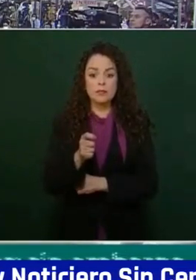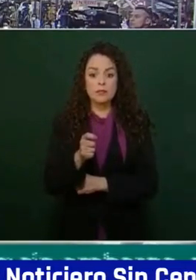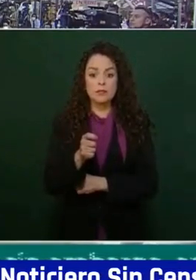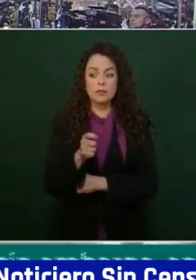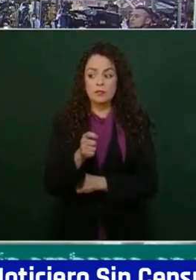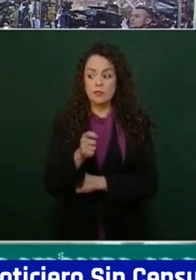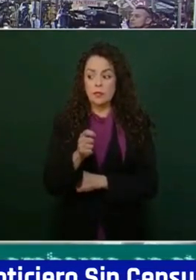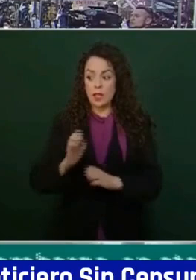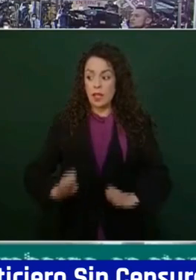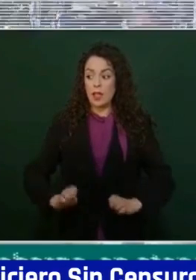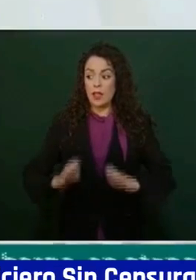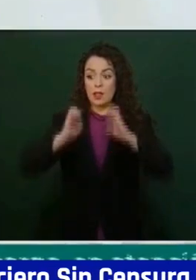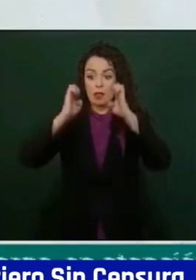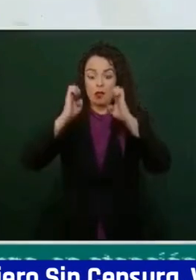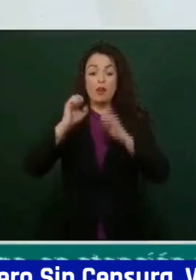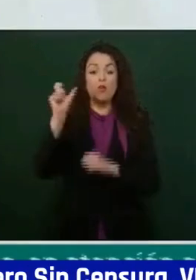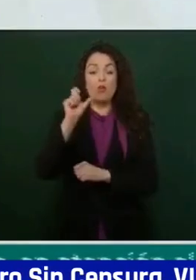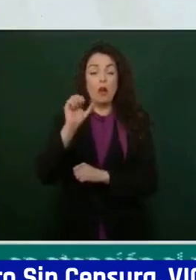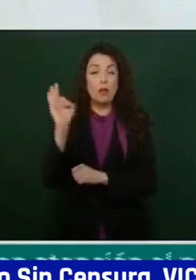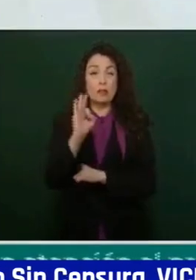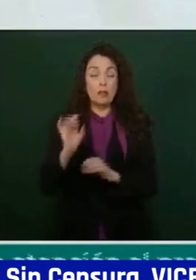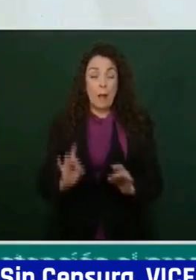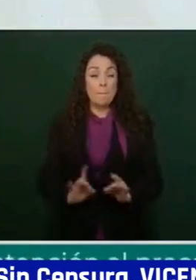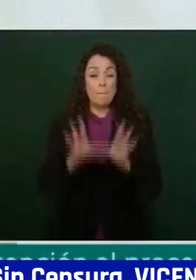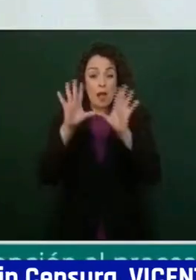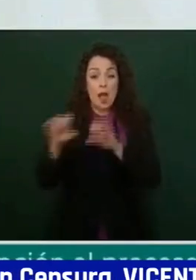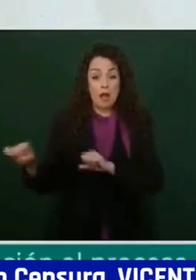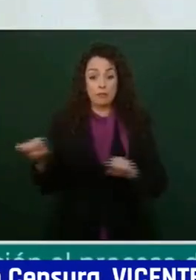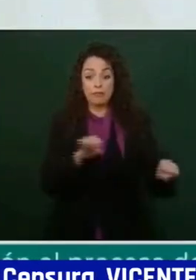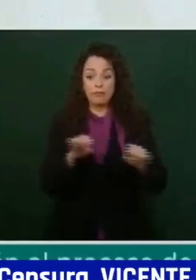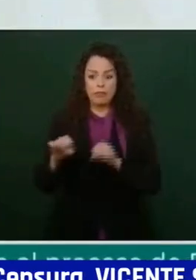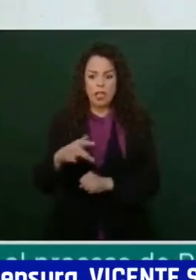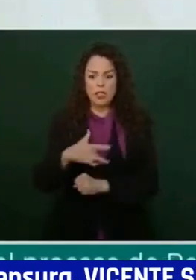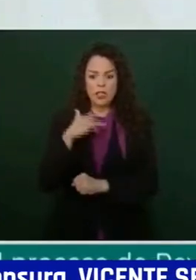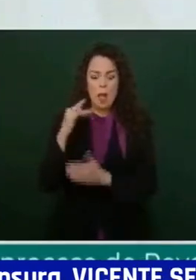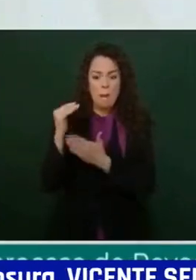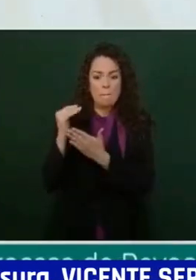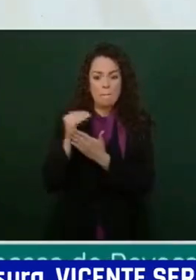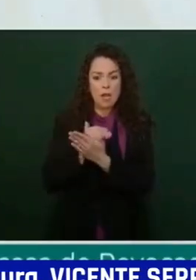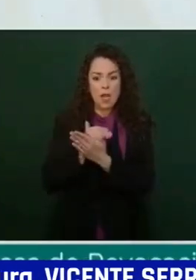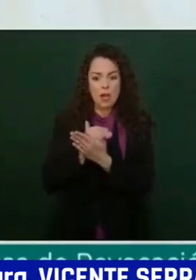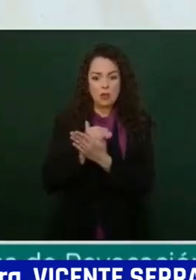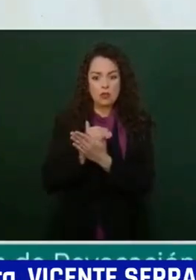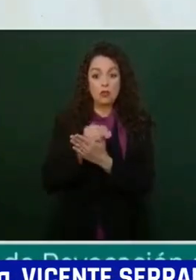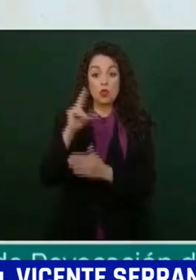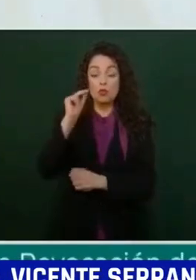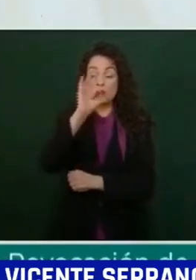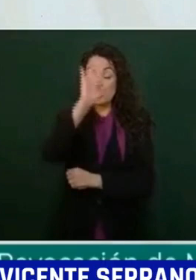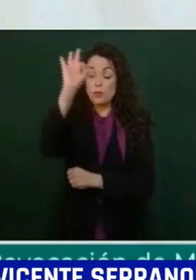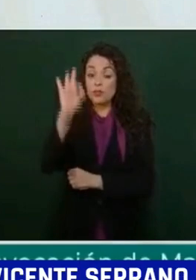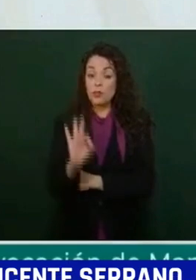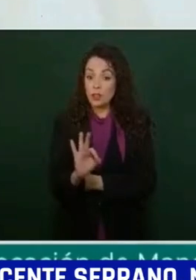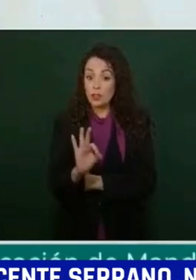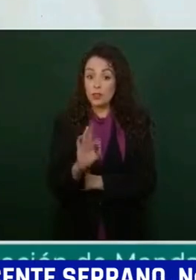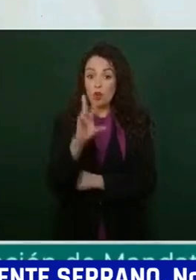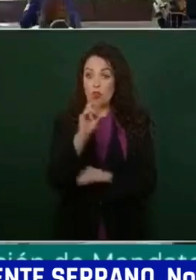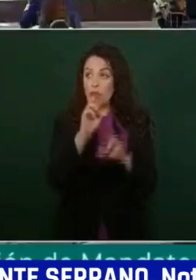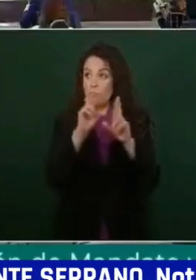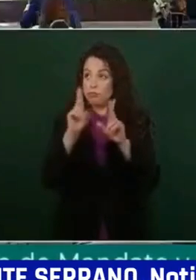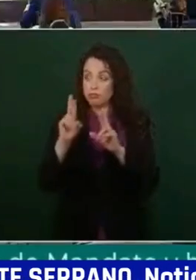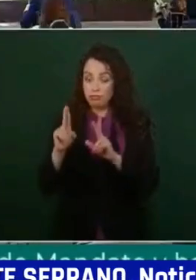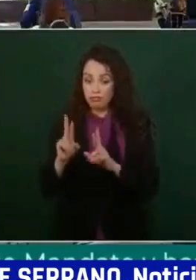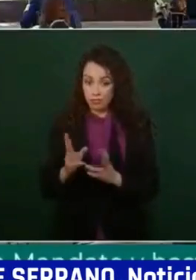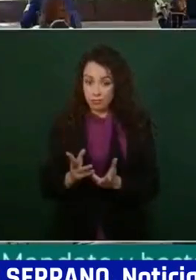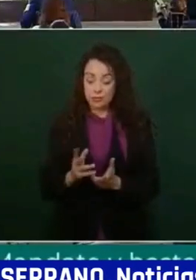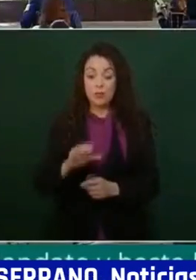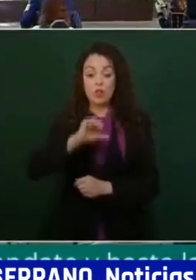que todo este edificio, en caso de sismos, reduzca su movimiento y sus afectaciones en más de un 80 por ciento. Y después vienen tres